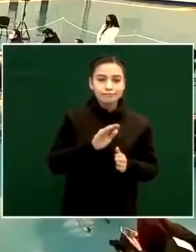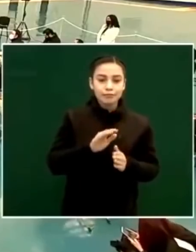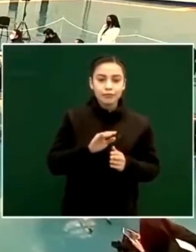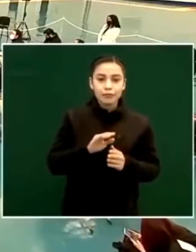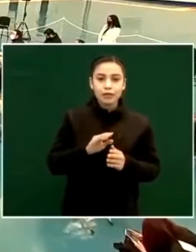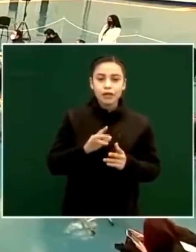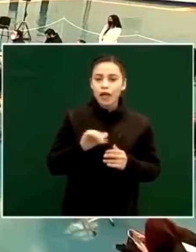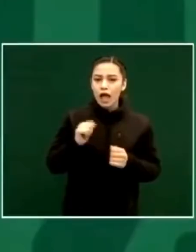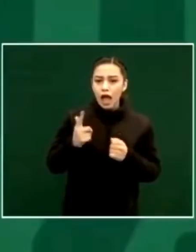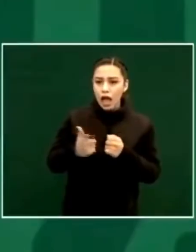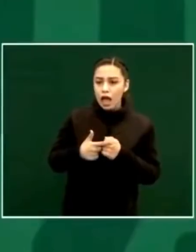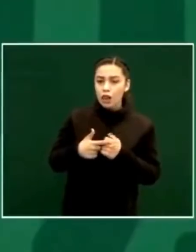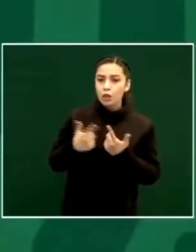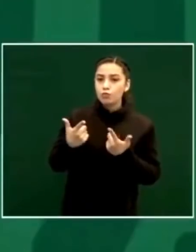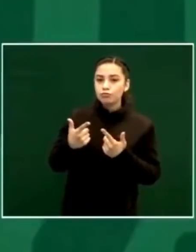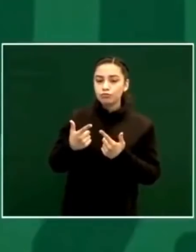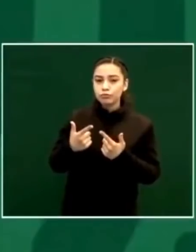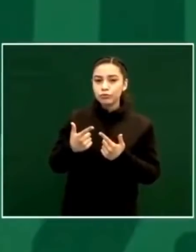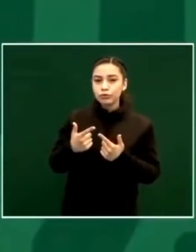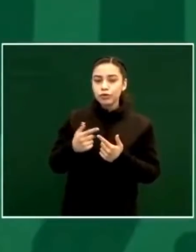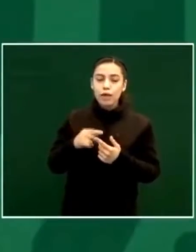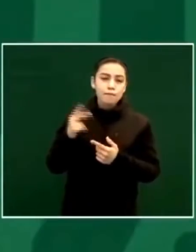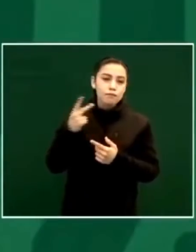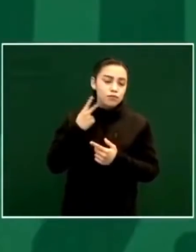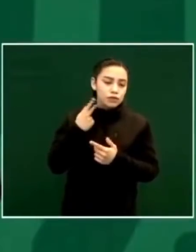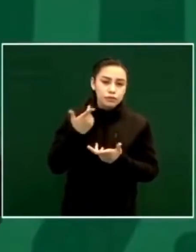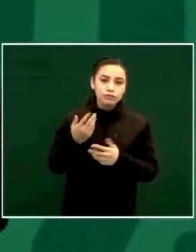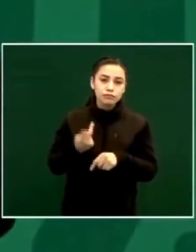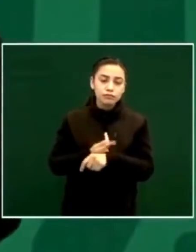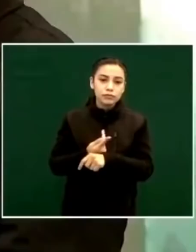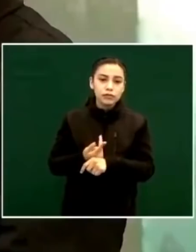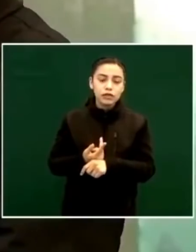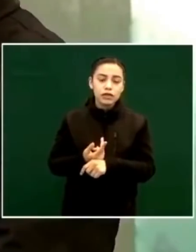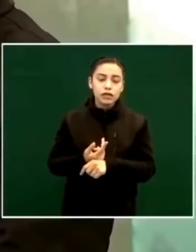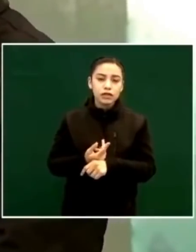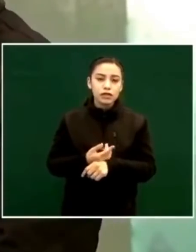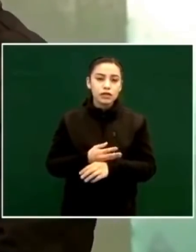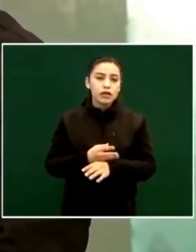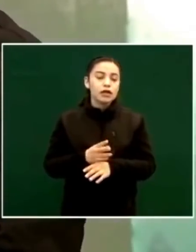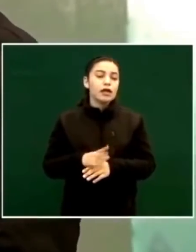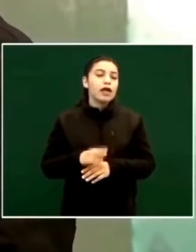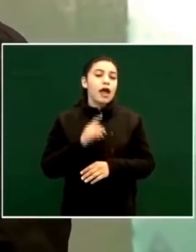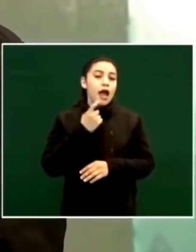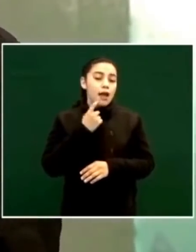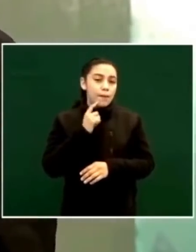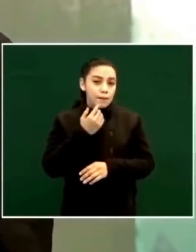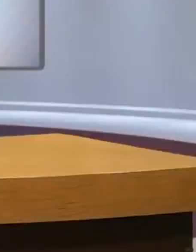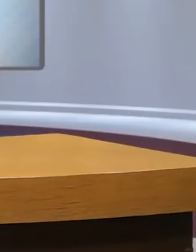Nada, nada más decir, no se permite robar.